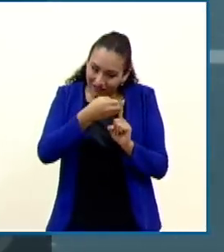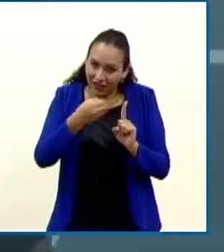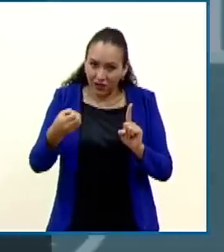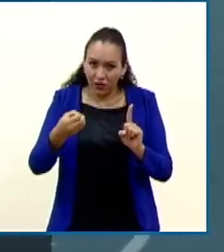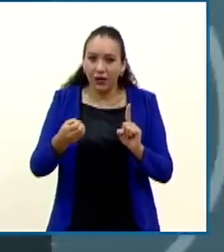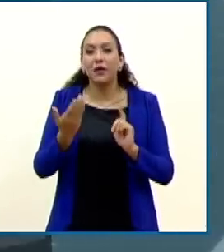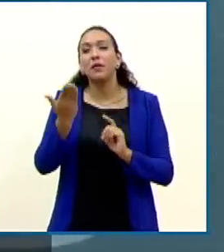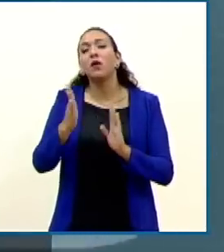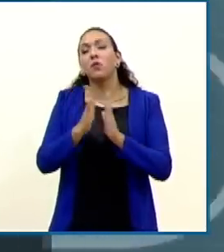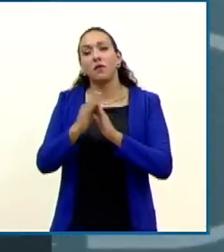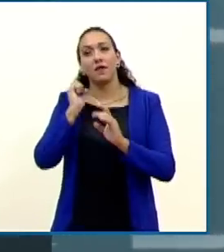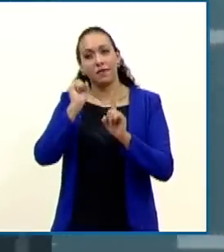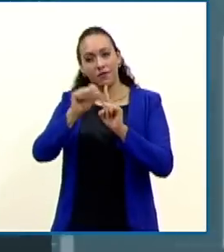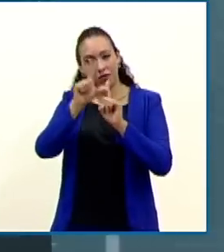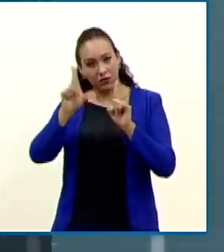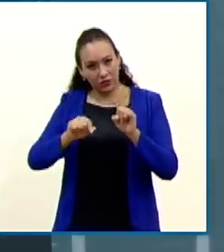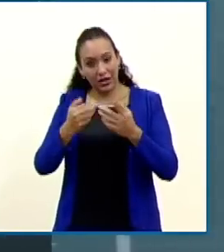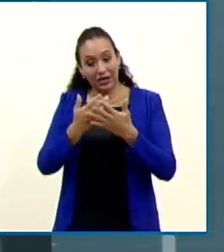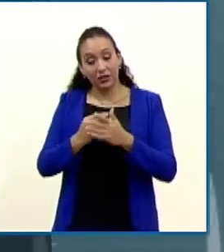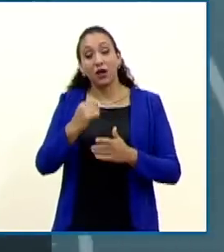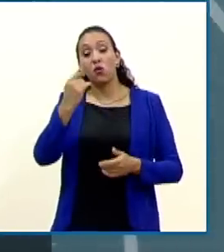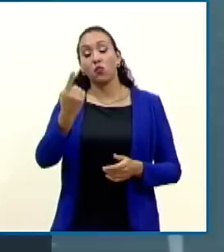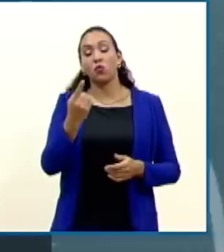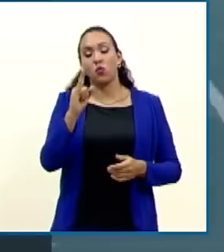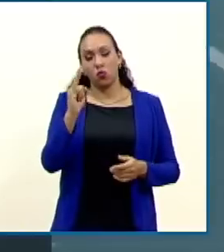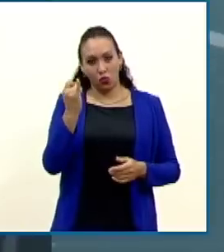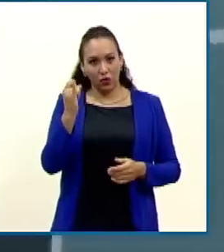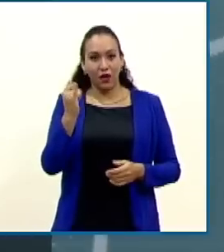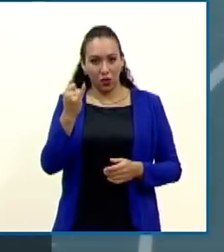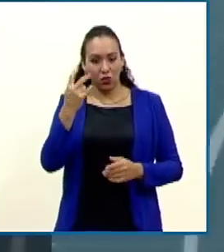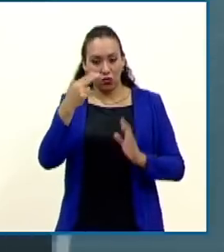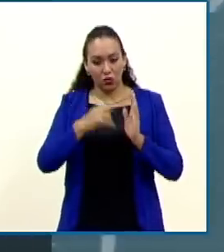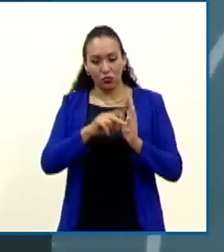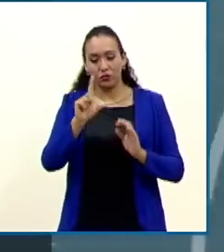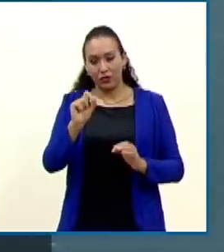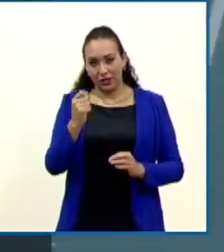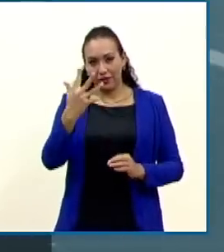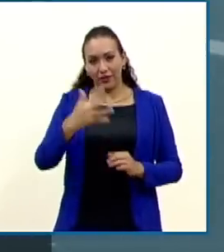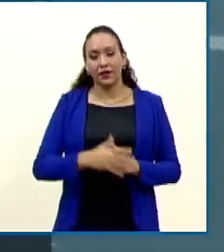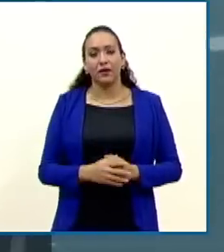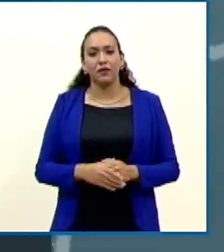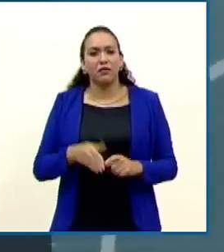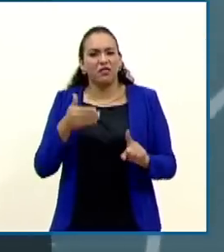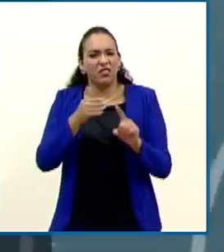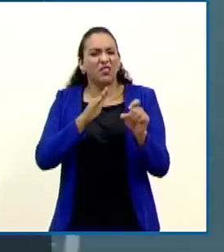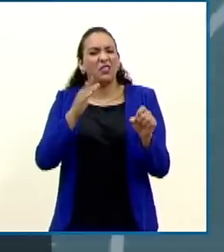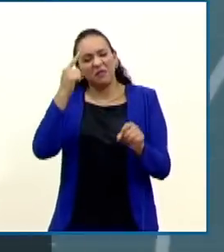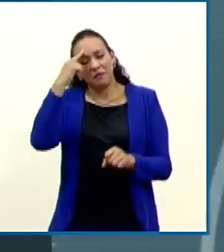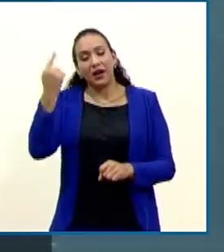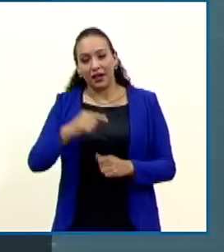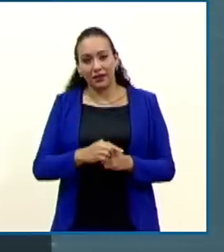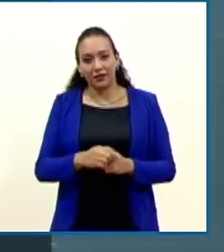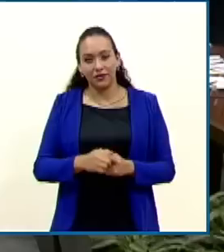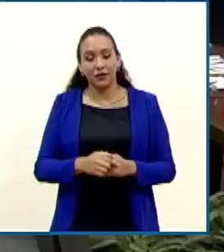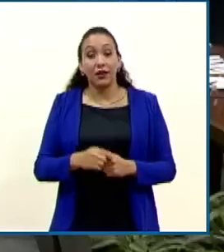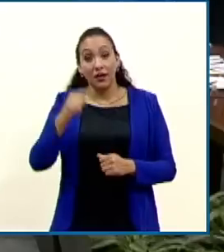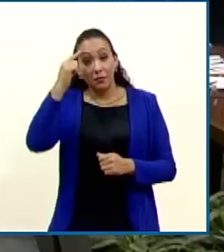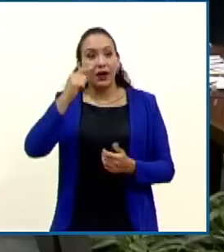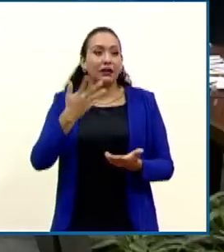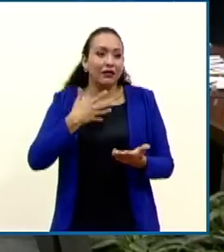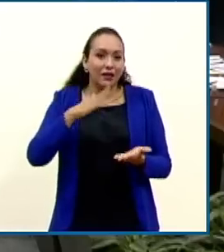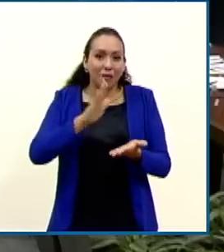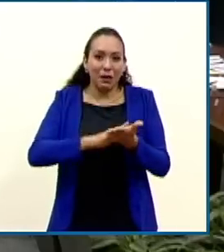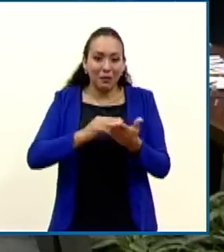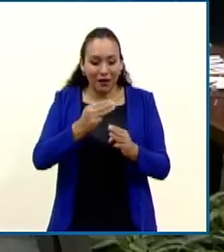previsto actualmente para el 1 de junio de 2025. Ello, indicó, con el fin de definir la papelería electoral a